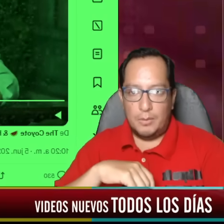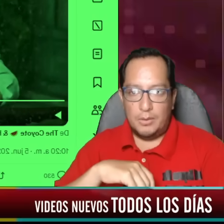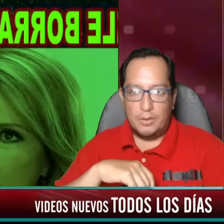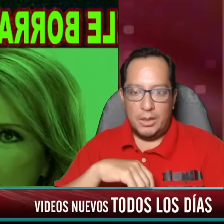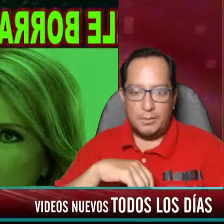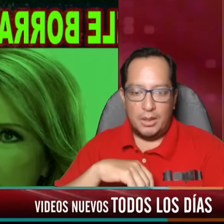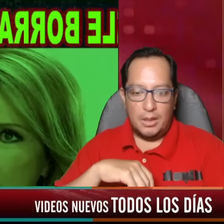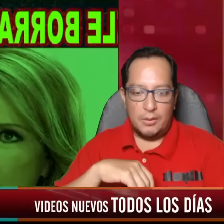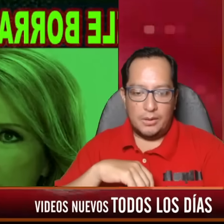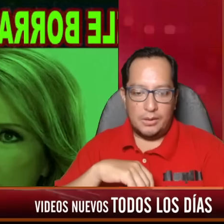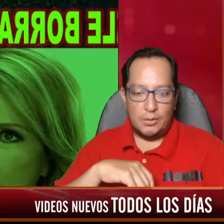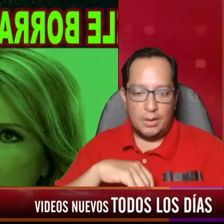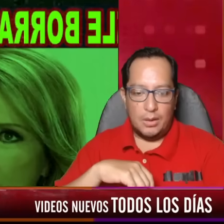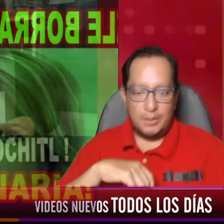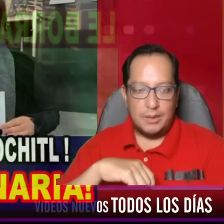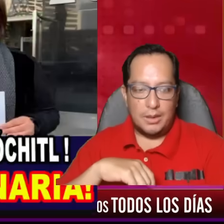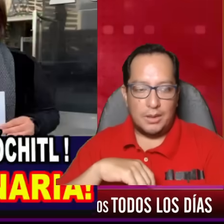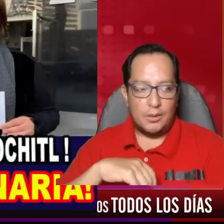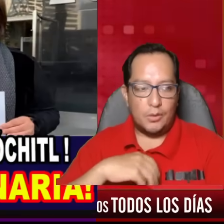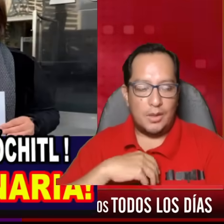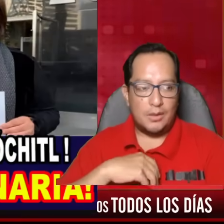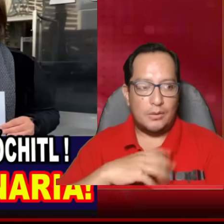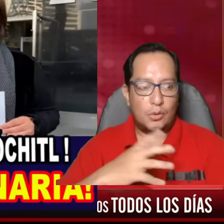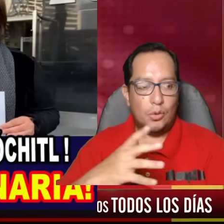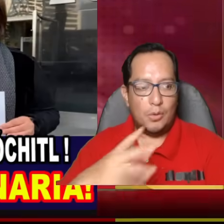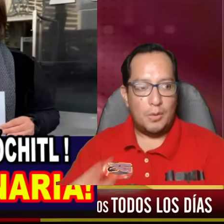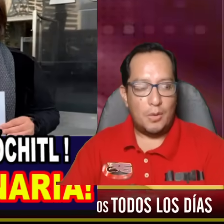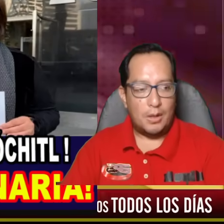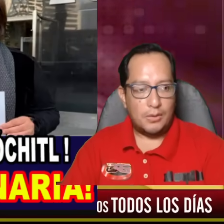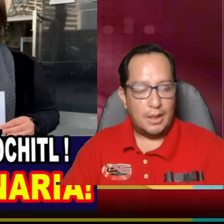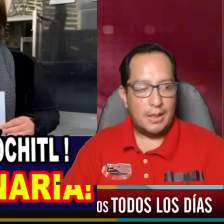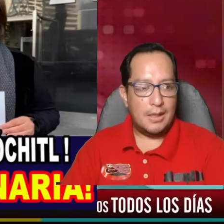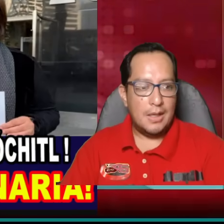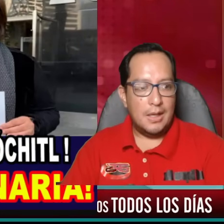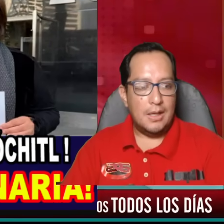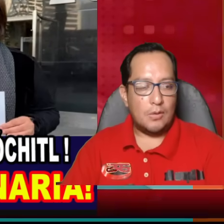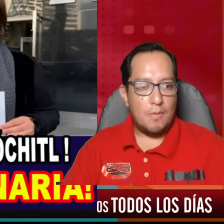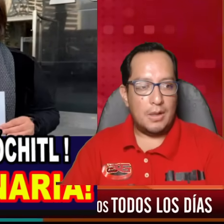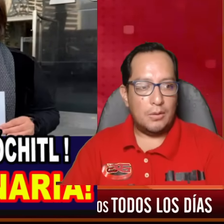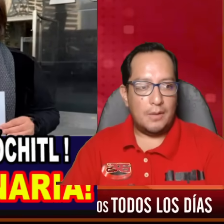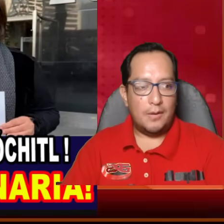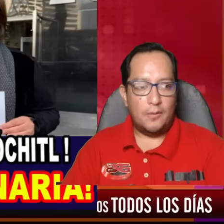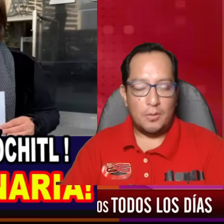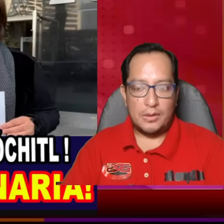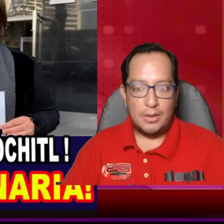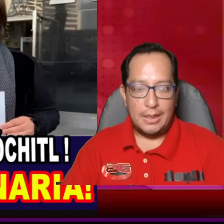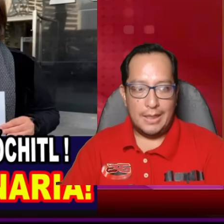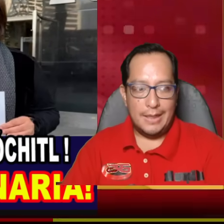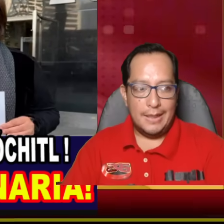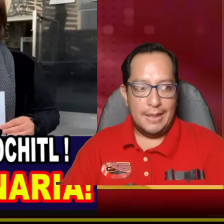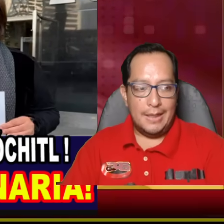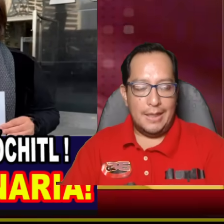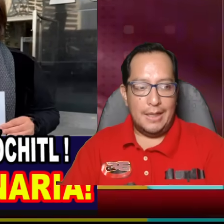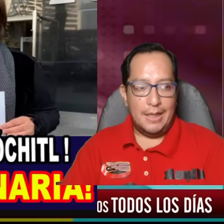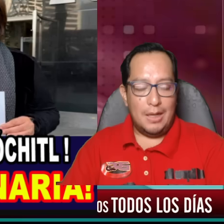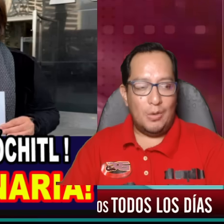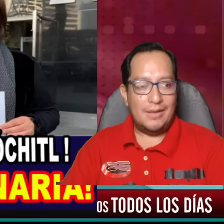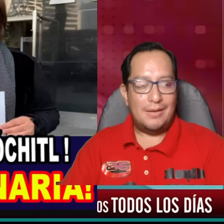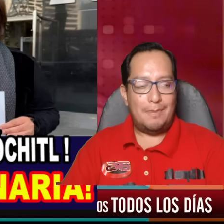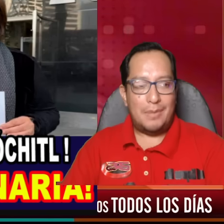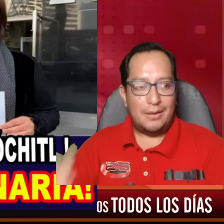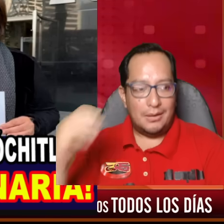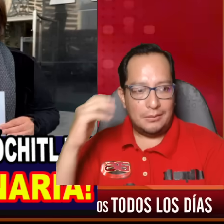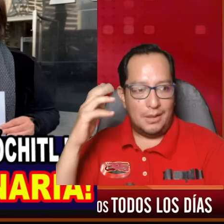Bienvenidos amigos y amigas mexicanos a este su canal Benditas Redes Sociales. Yo soy su amigo Carlos Herrera y les comparto la bioinformación del día.